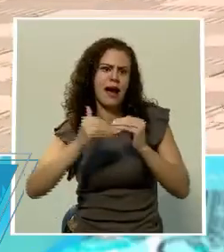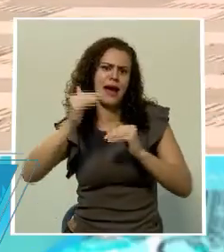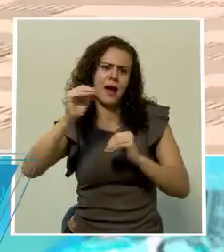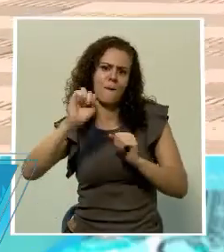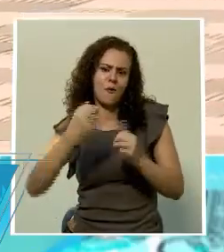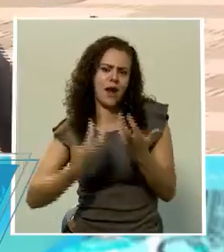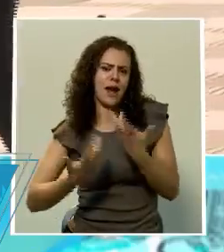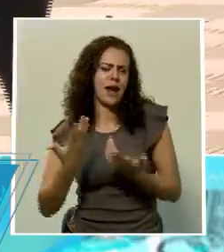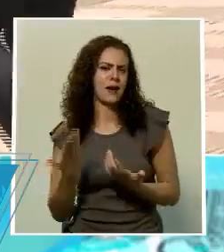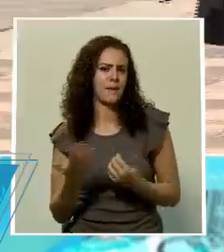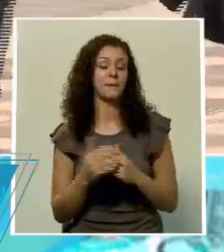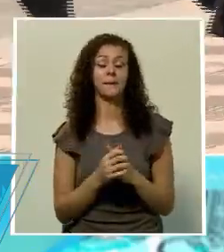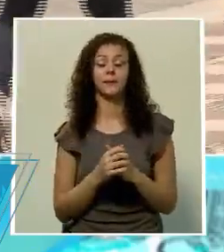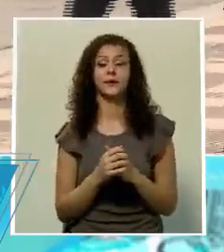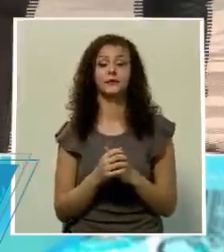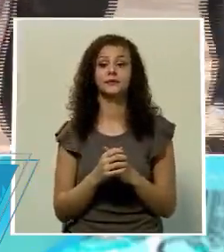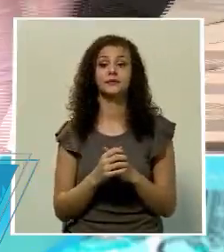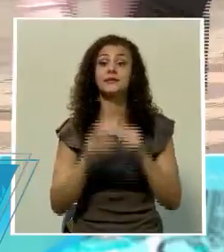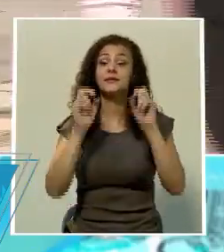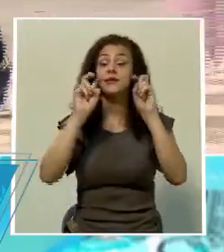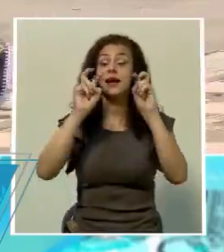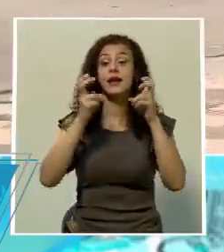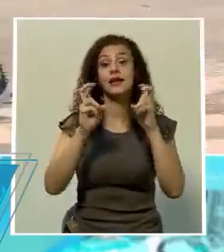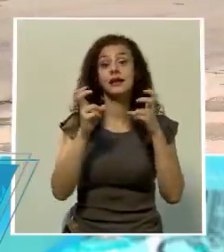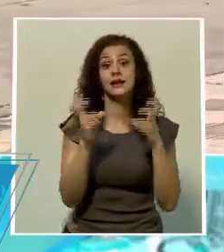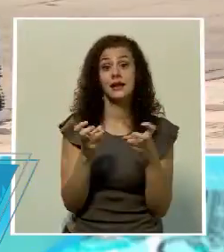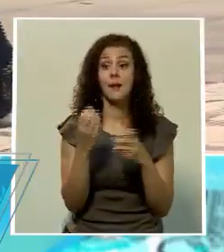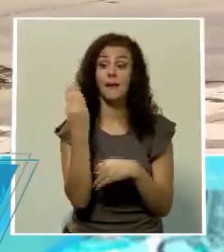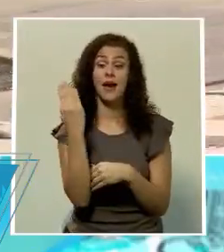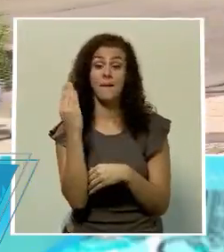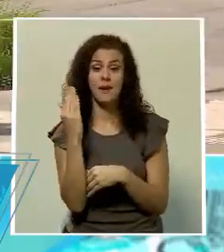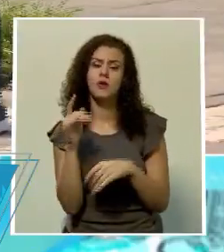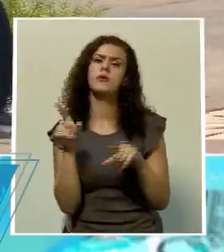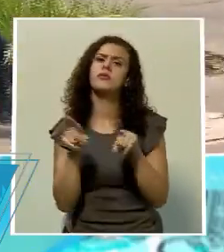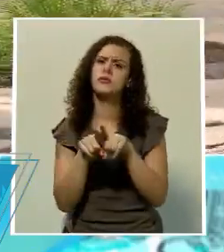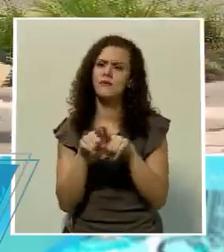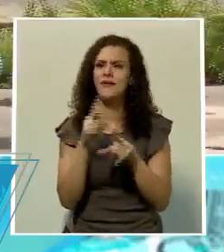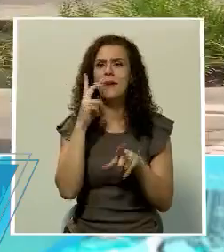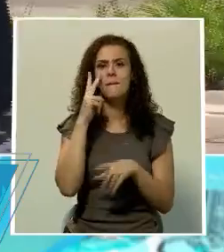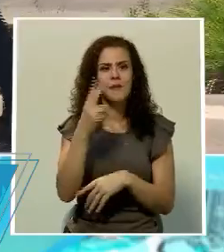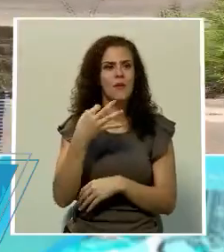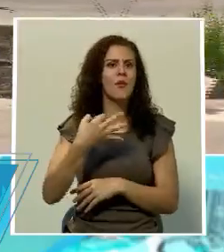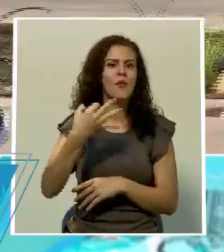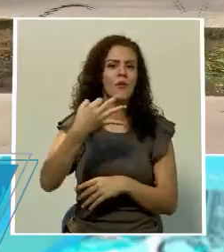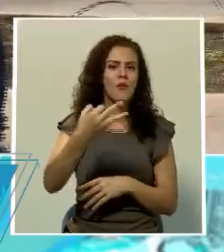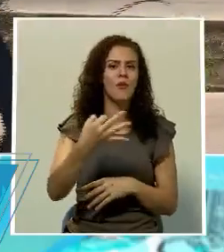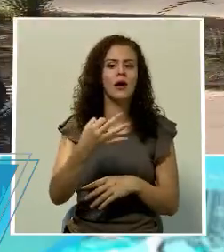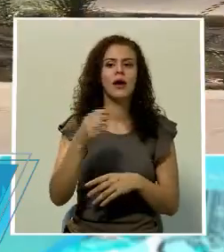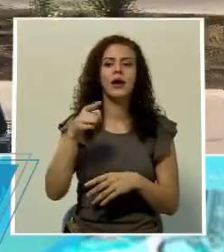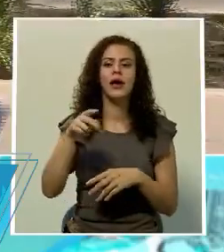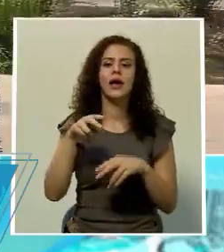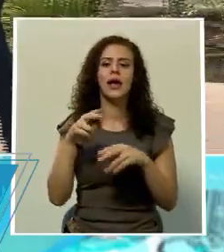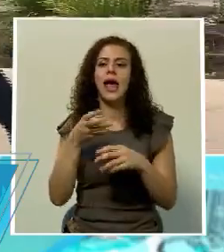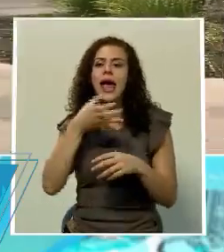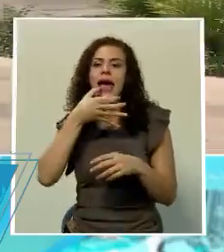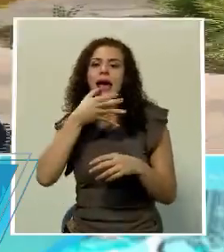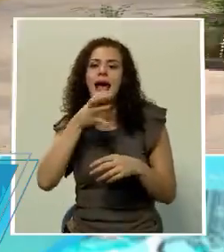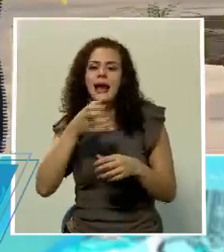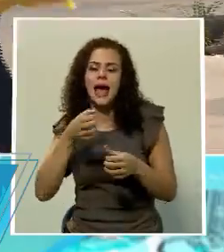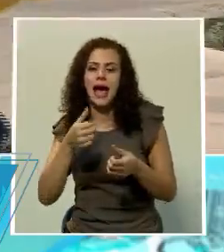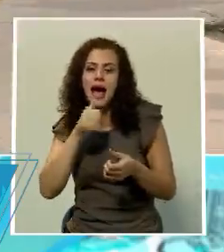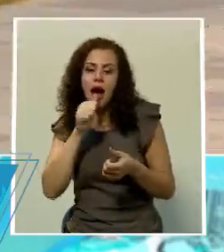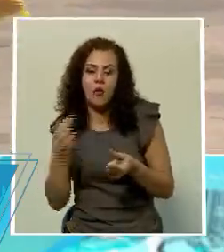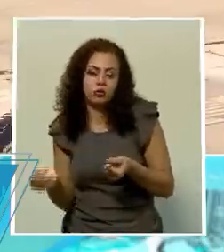riesgo de quemadura. El tema del baño, también vemos muy frecuentemente que se transporta el agua